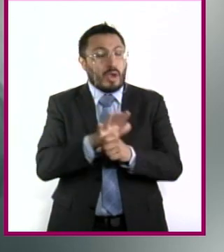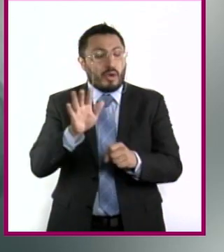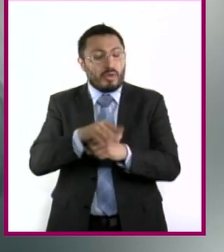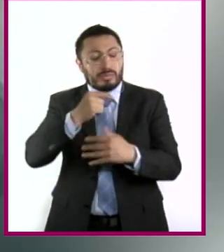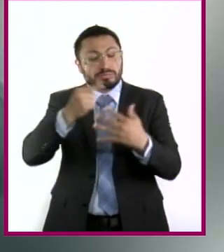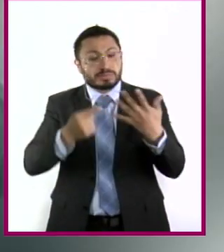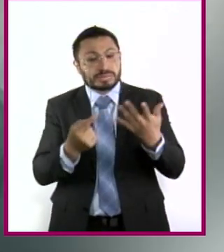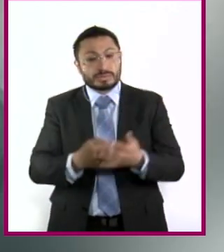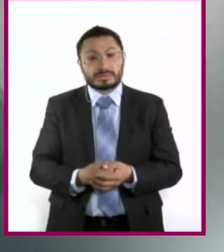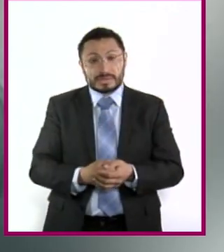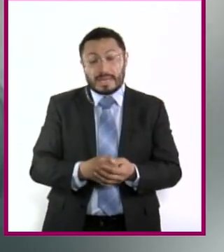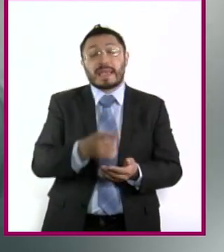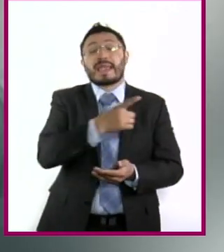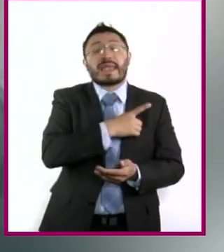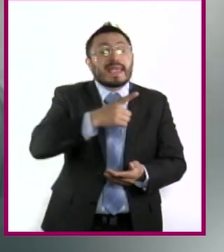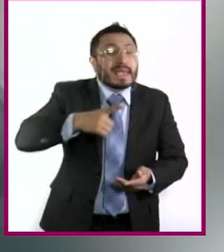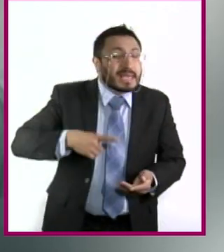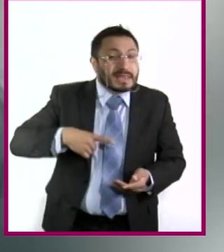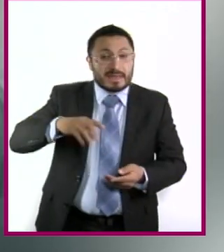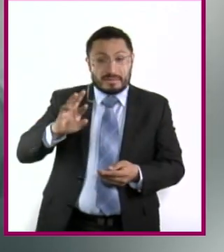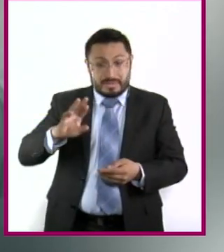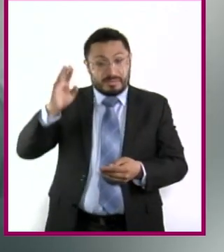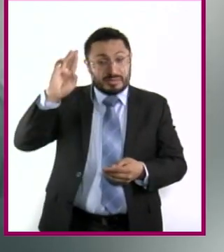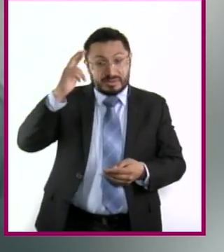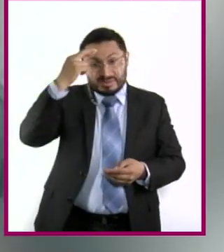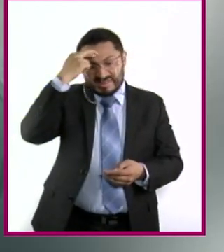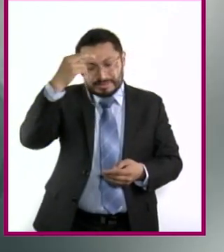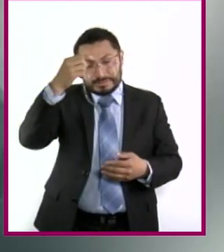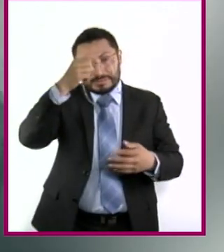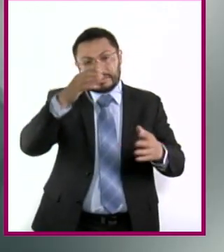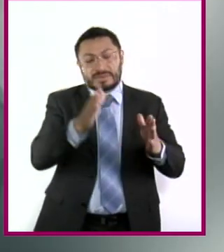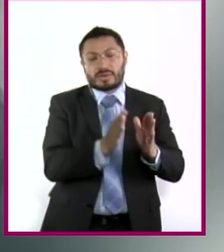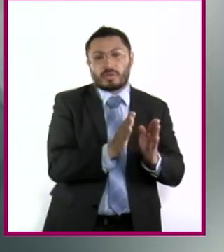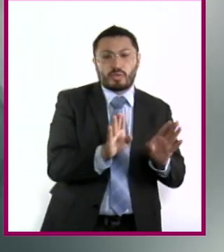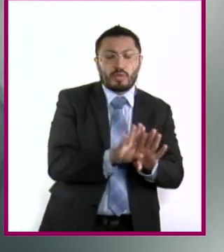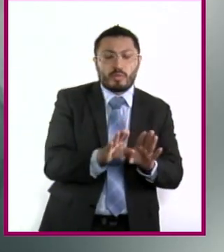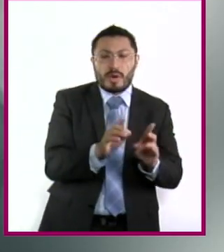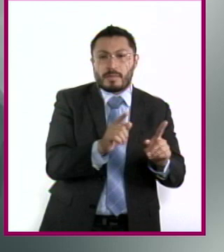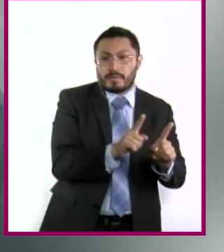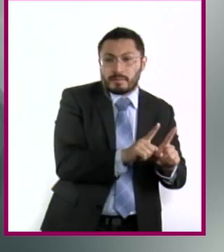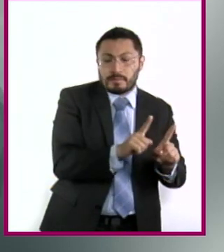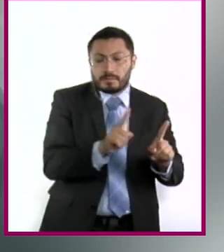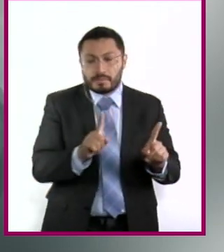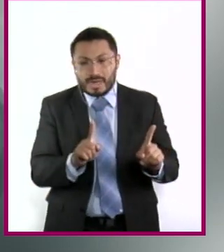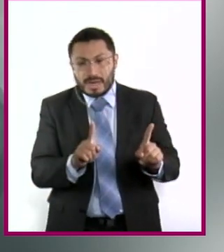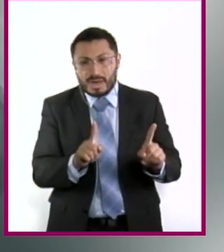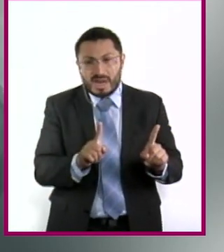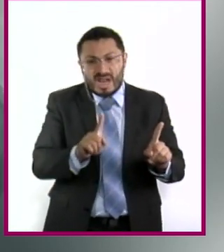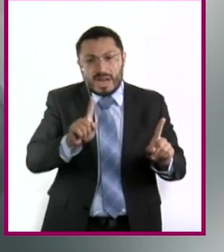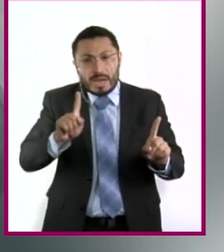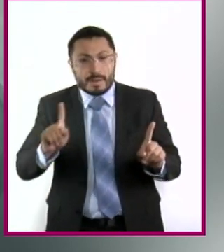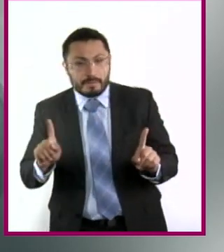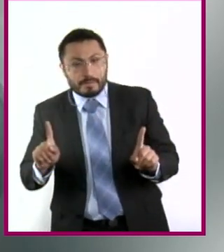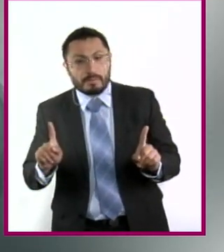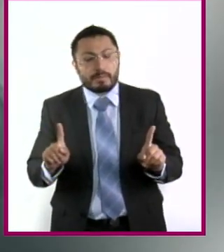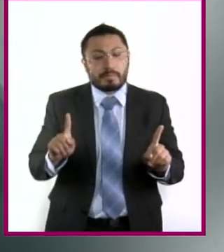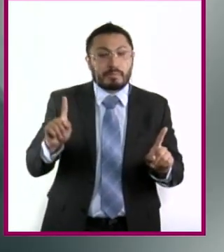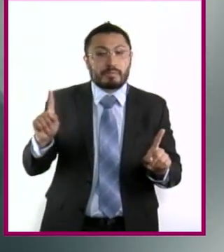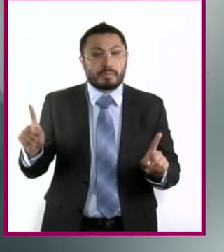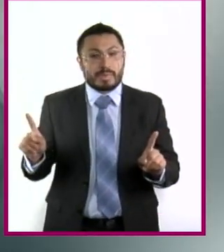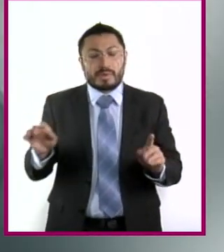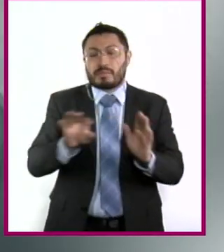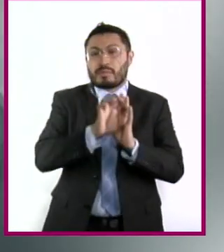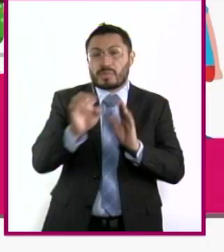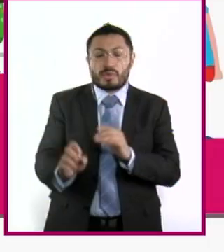hay que asignar ciertos rangos. Un poco, si me permite la analogía, si una persona se